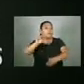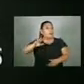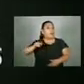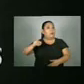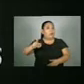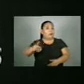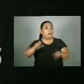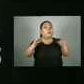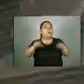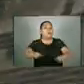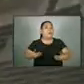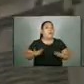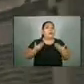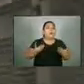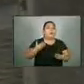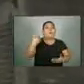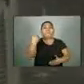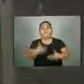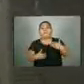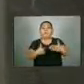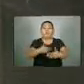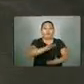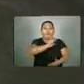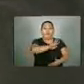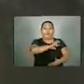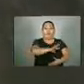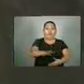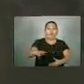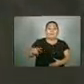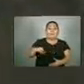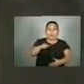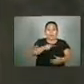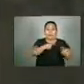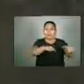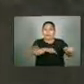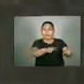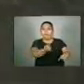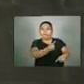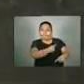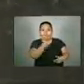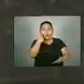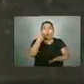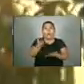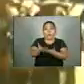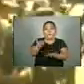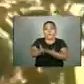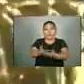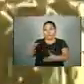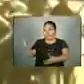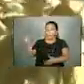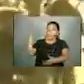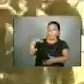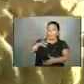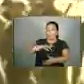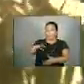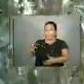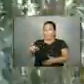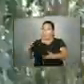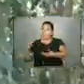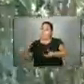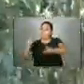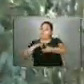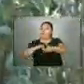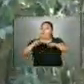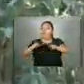buscará facilitar la tramitología para que los familiares de los sobrevivientes puedan demostrar el parentesco con las víctimas y que esto les